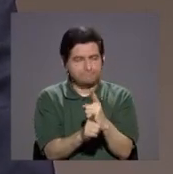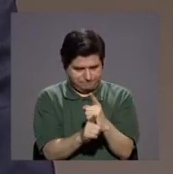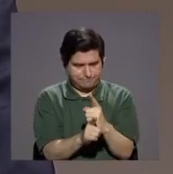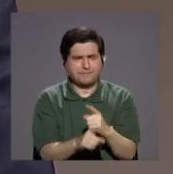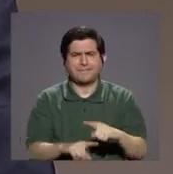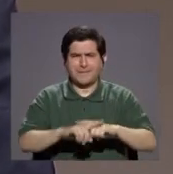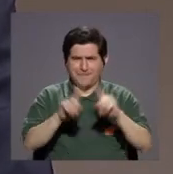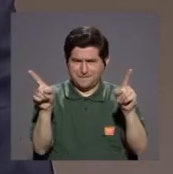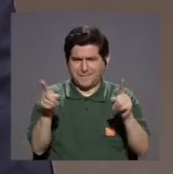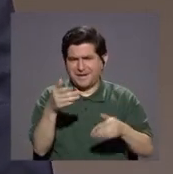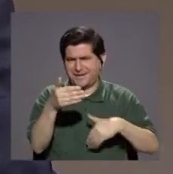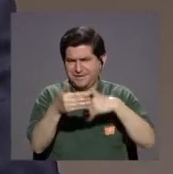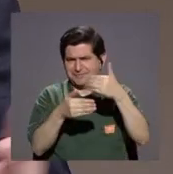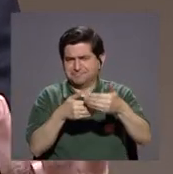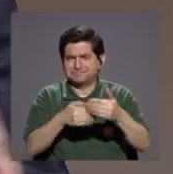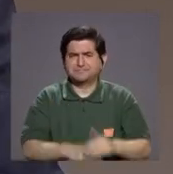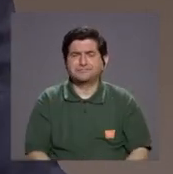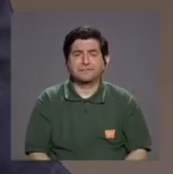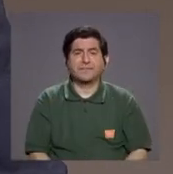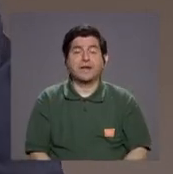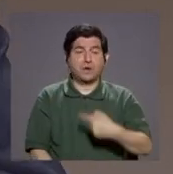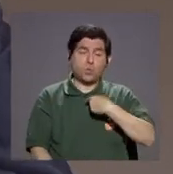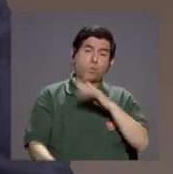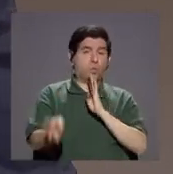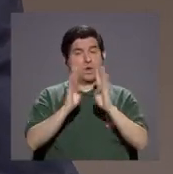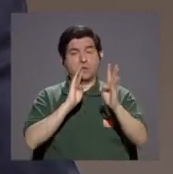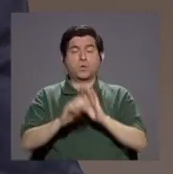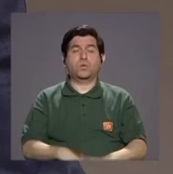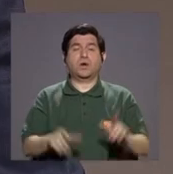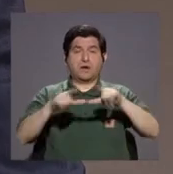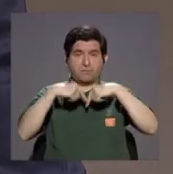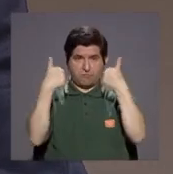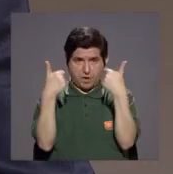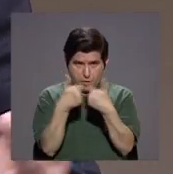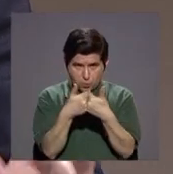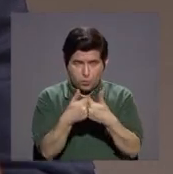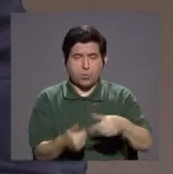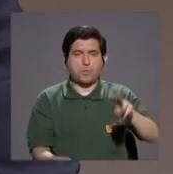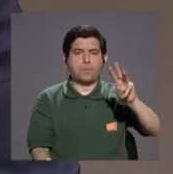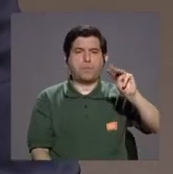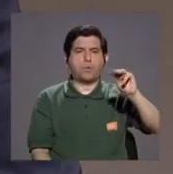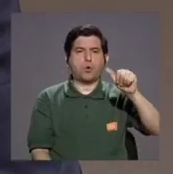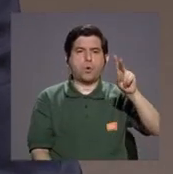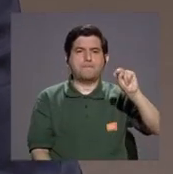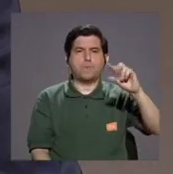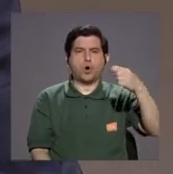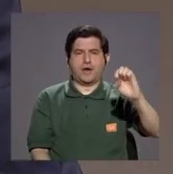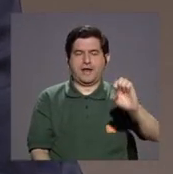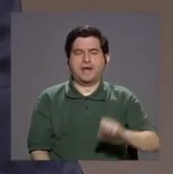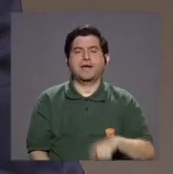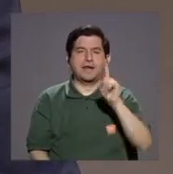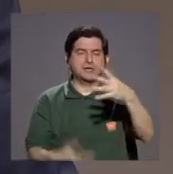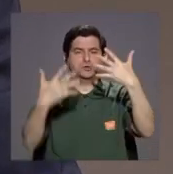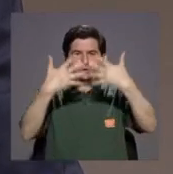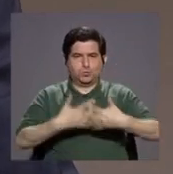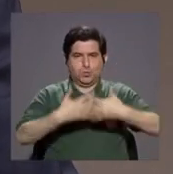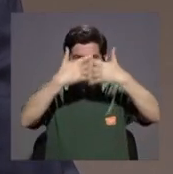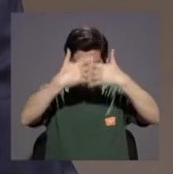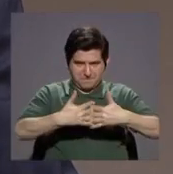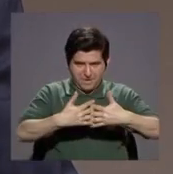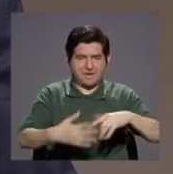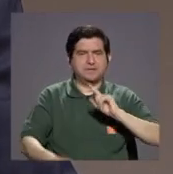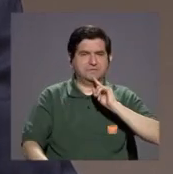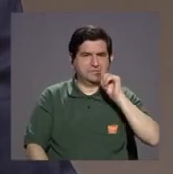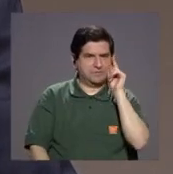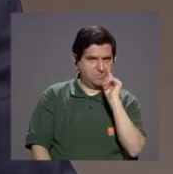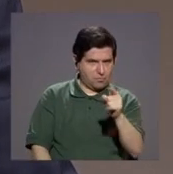lo bueno vamos a ir entonces cuando uno habla del grupo monge primero tenemos que hablar de una empresa que como usted